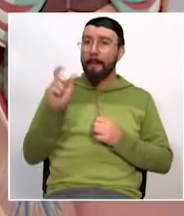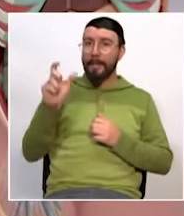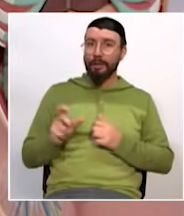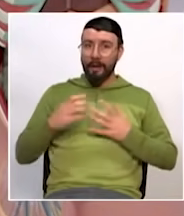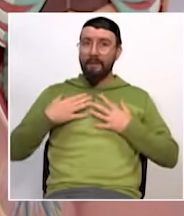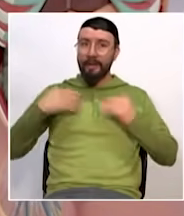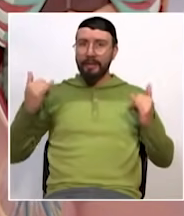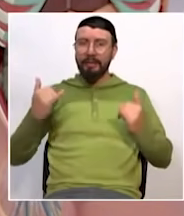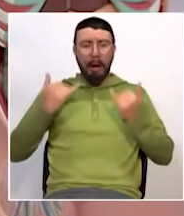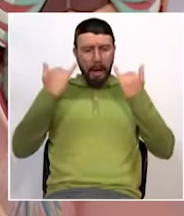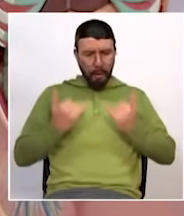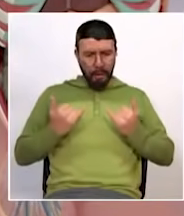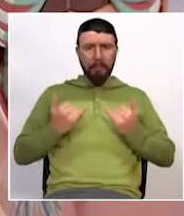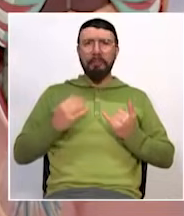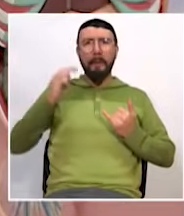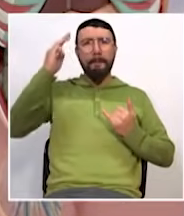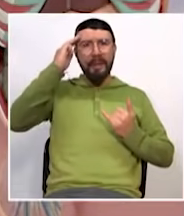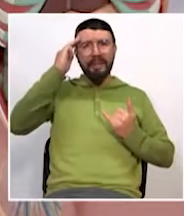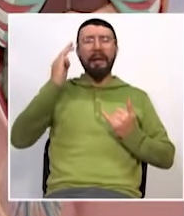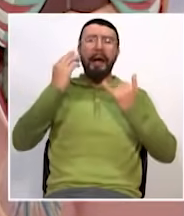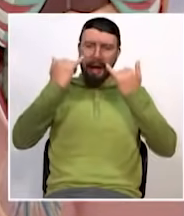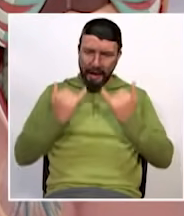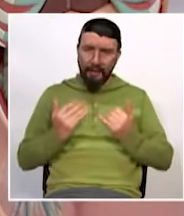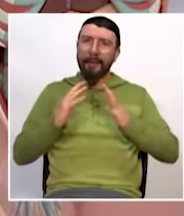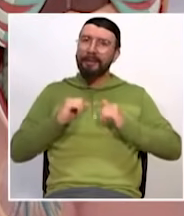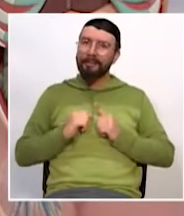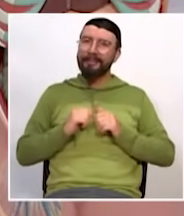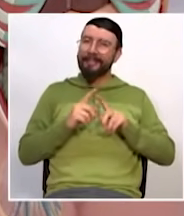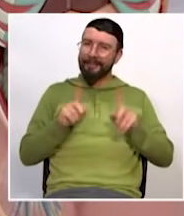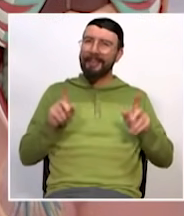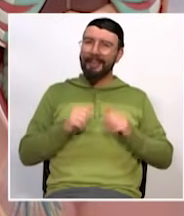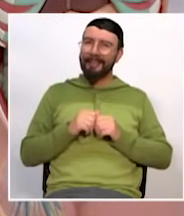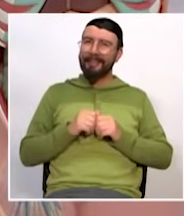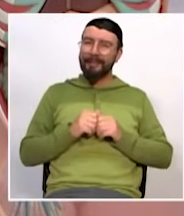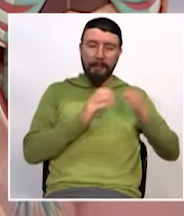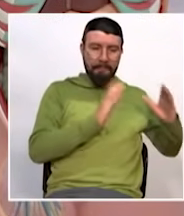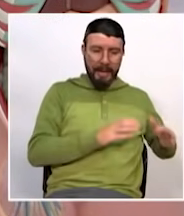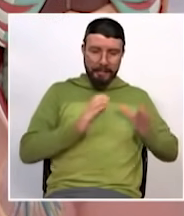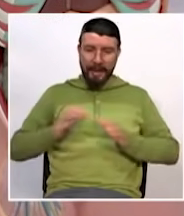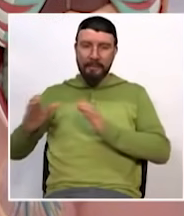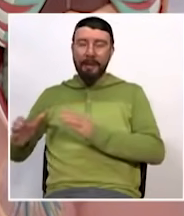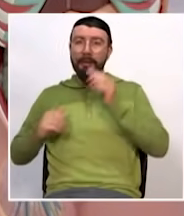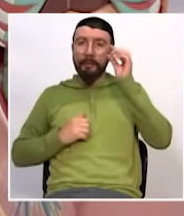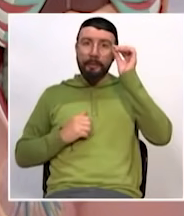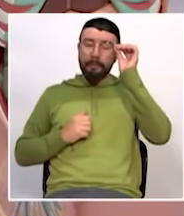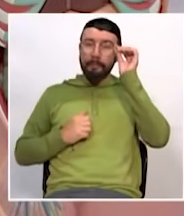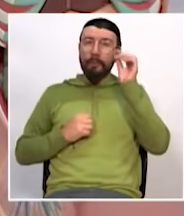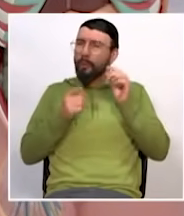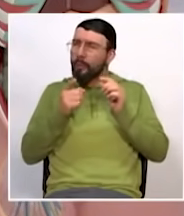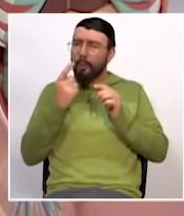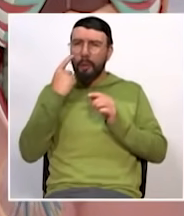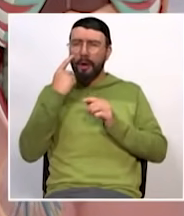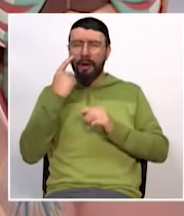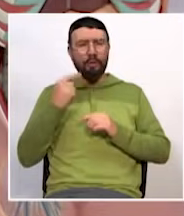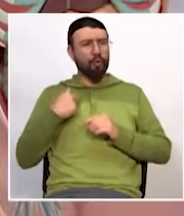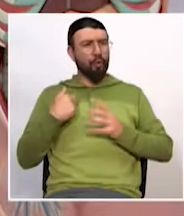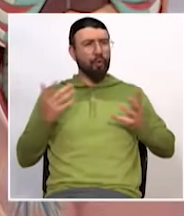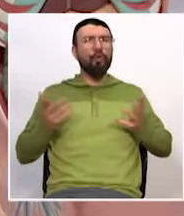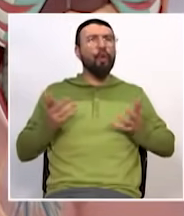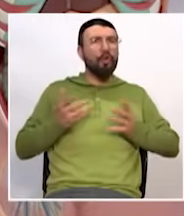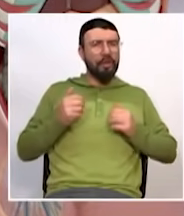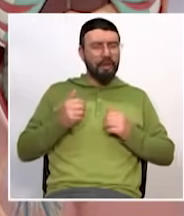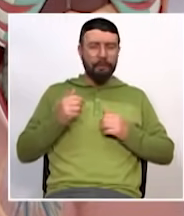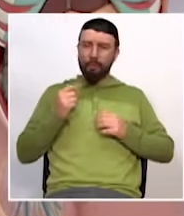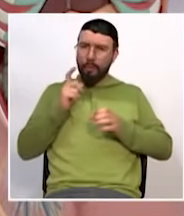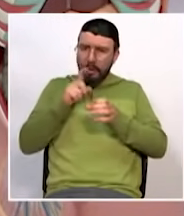ahora o sea tiene la mente metida en el presente y un truquito muy elemental para ubicarse uno en ese en esa